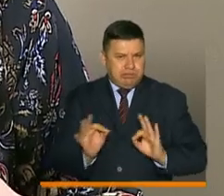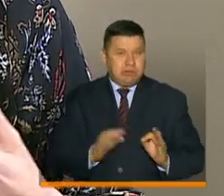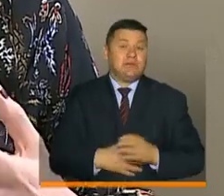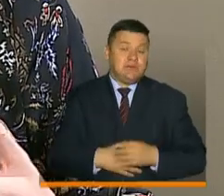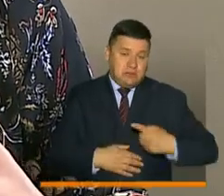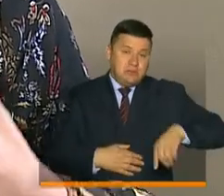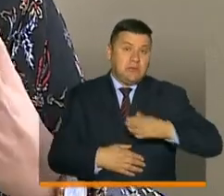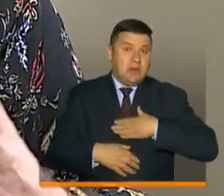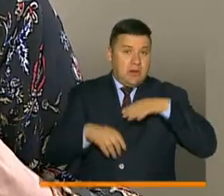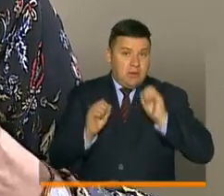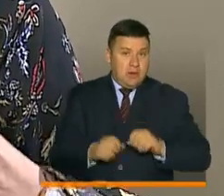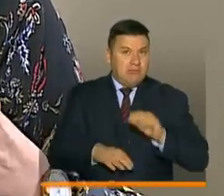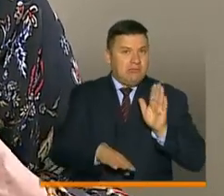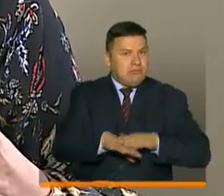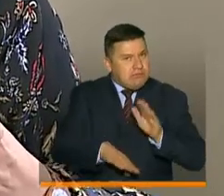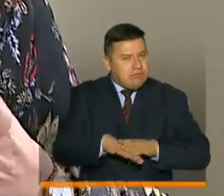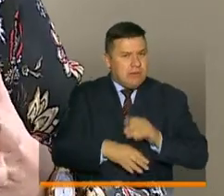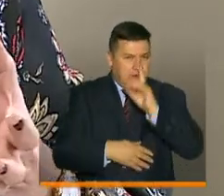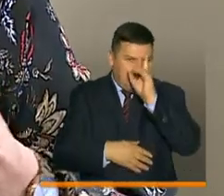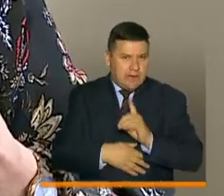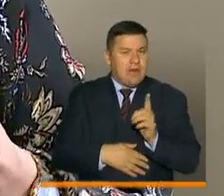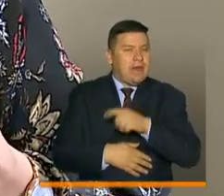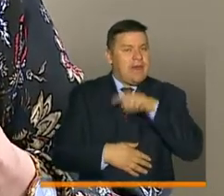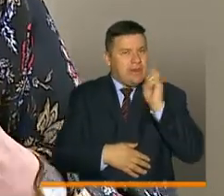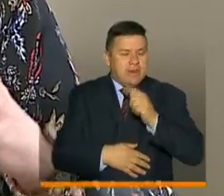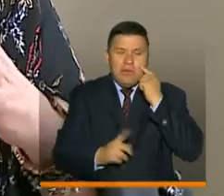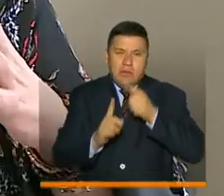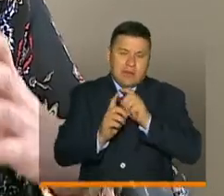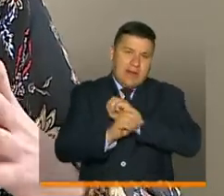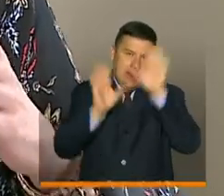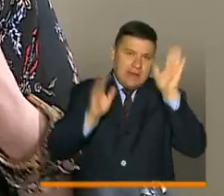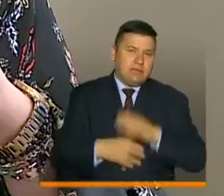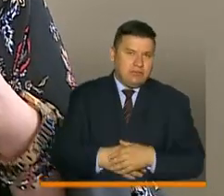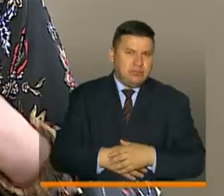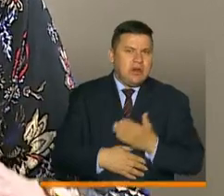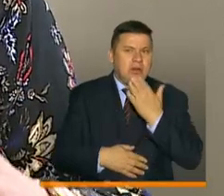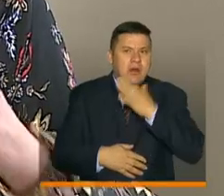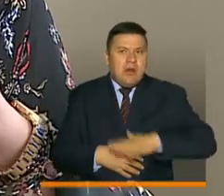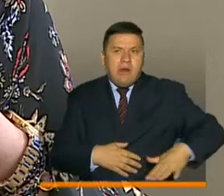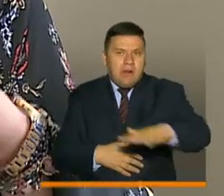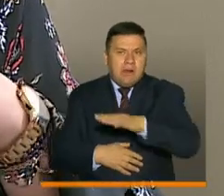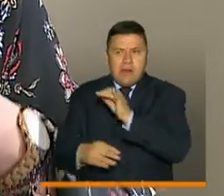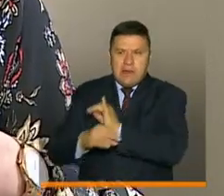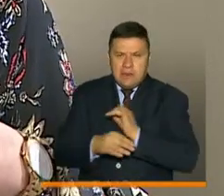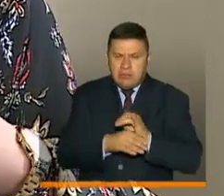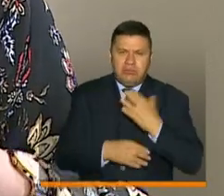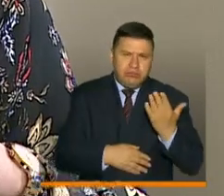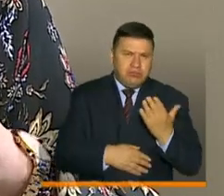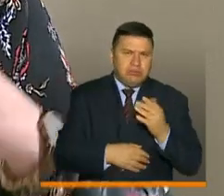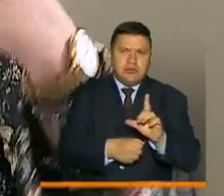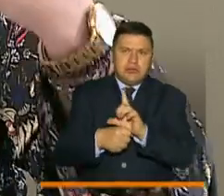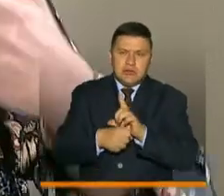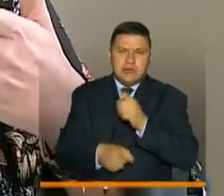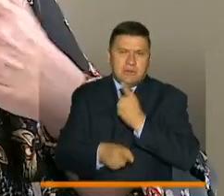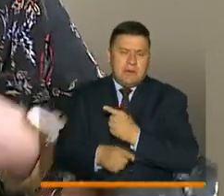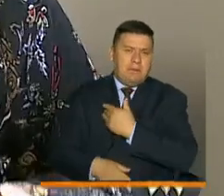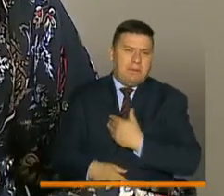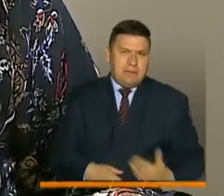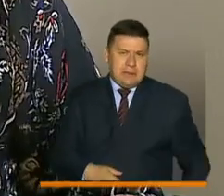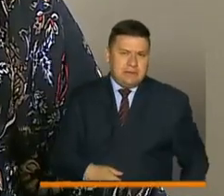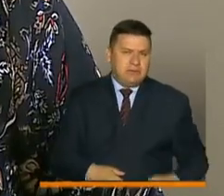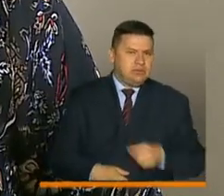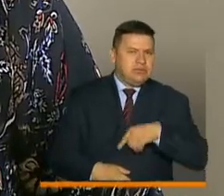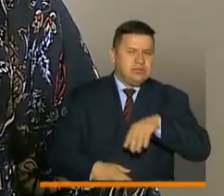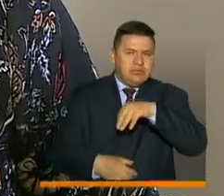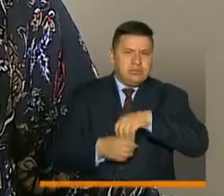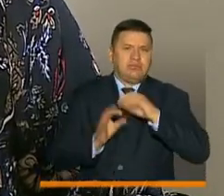porque para poder hacer anuncios y poder definir, tenemos que tener claro la tipología, las instituciones, la localidad, presidente, y las condiciones